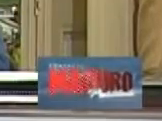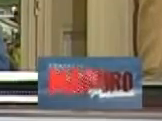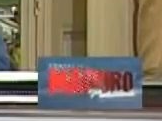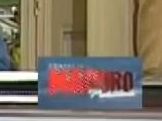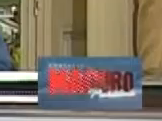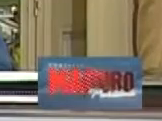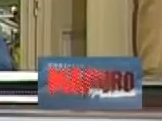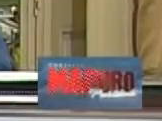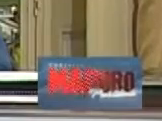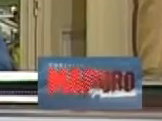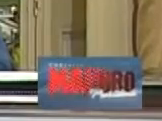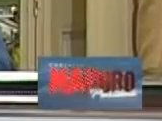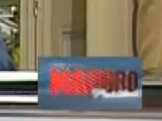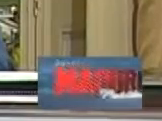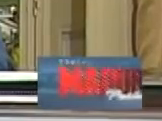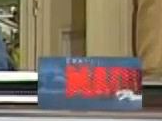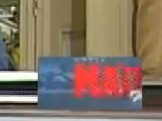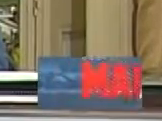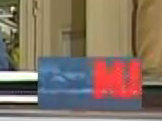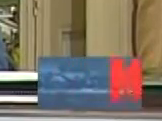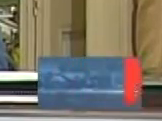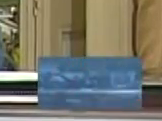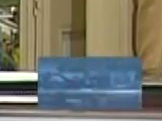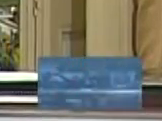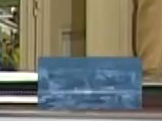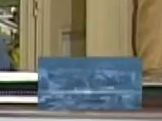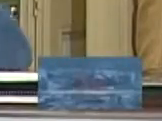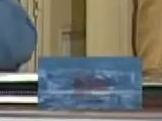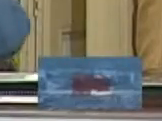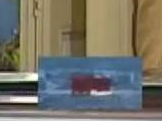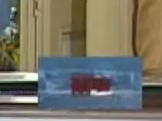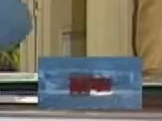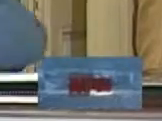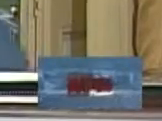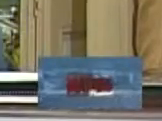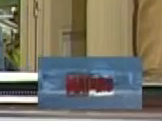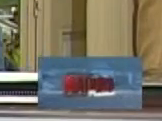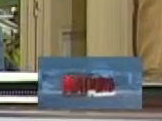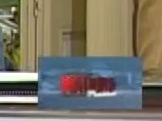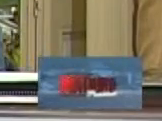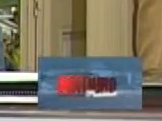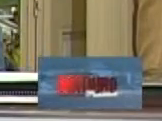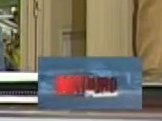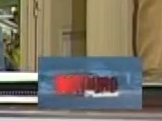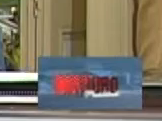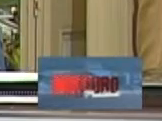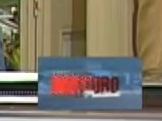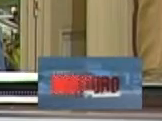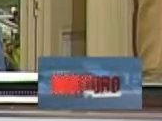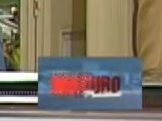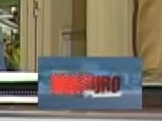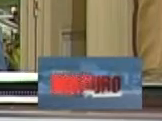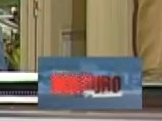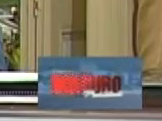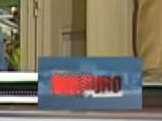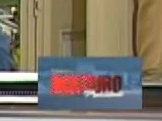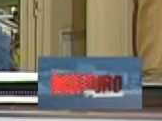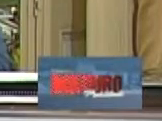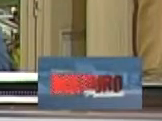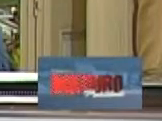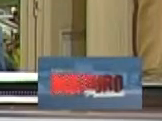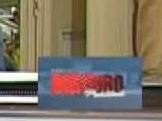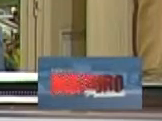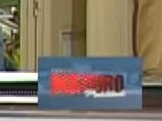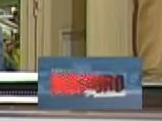2017 2018 2019 Qué felicidad tenemos un video